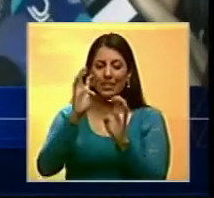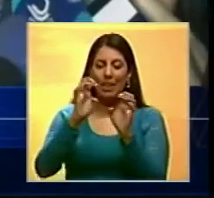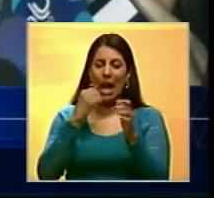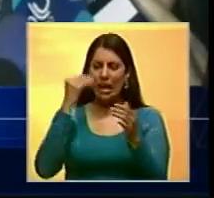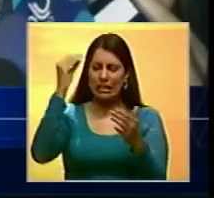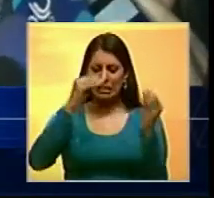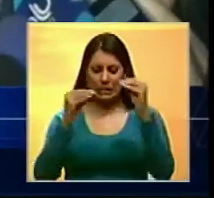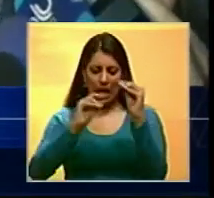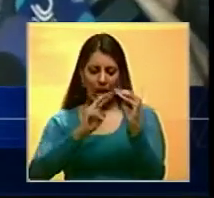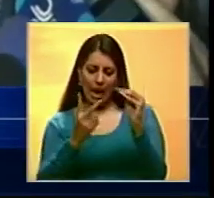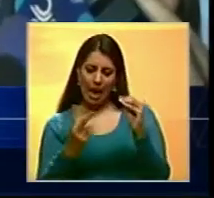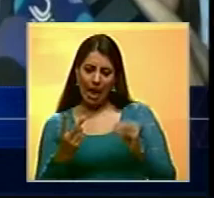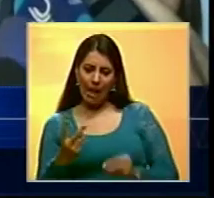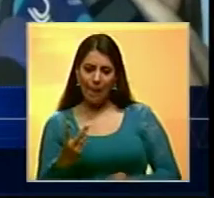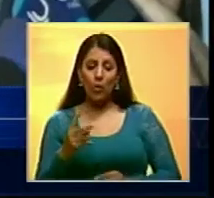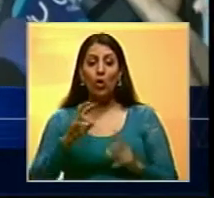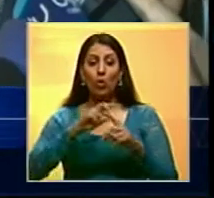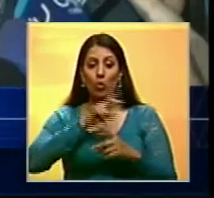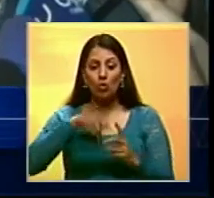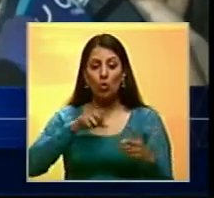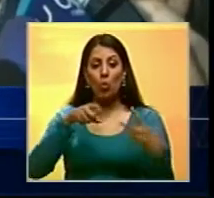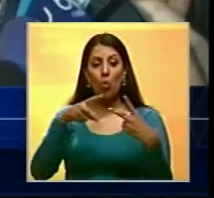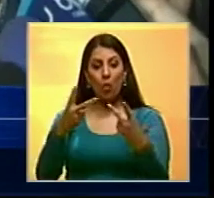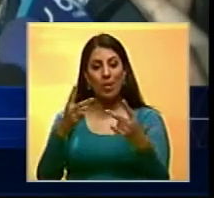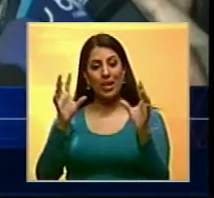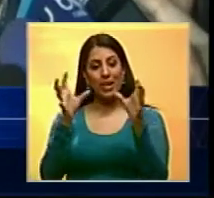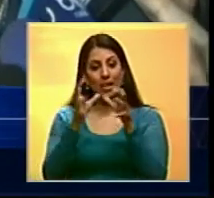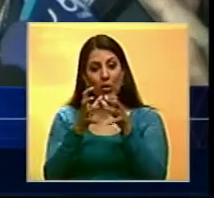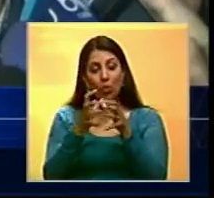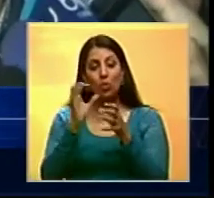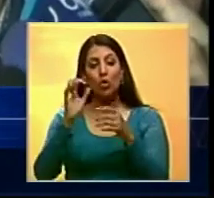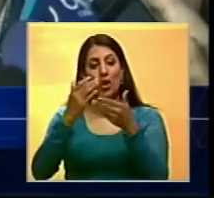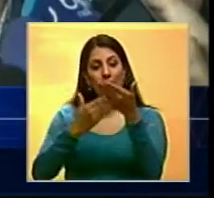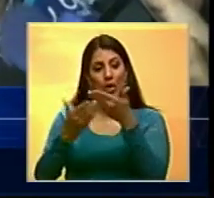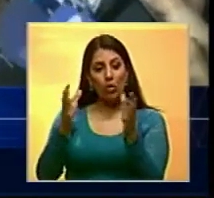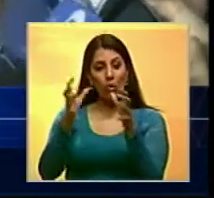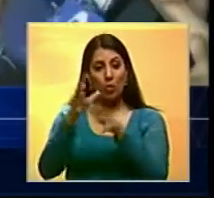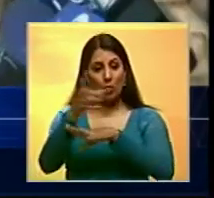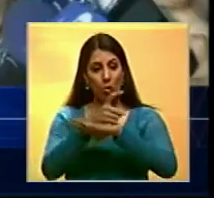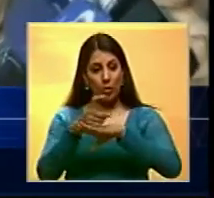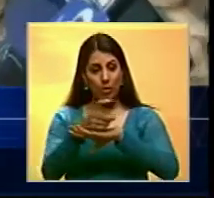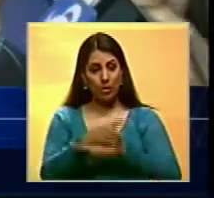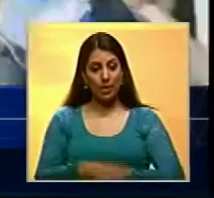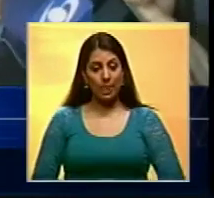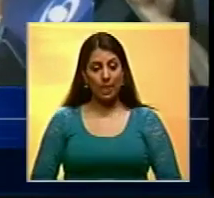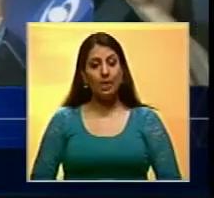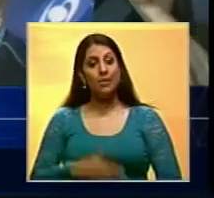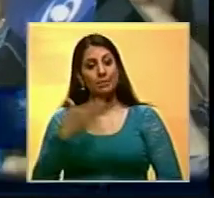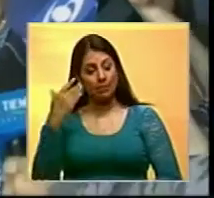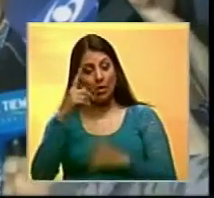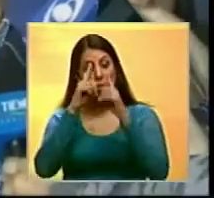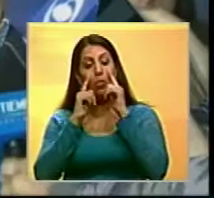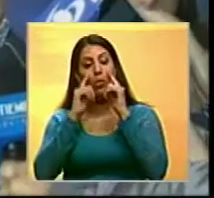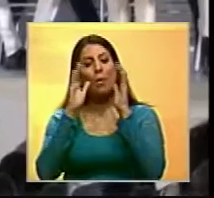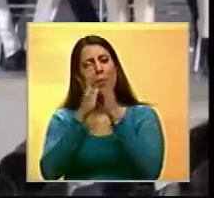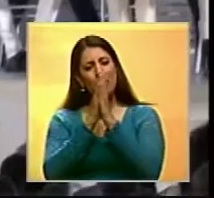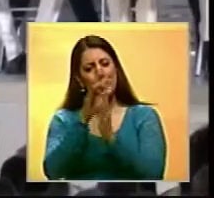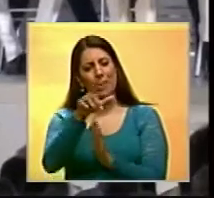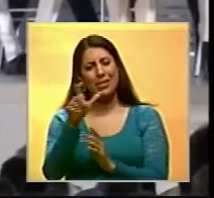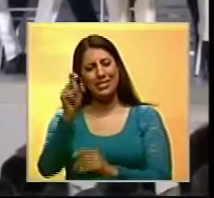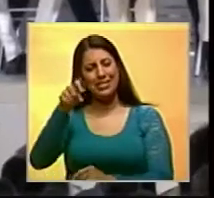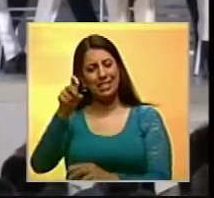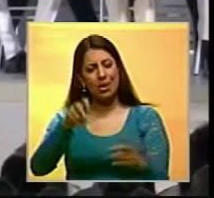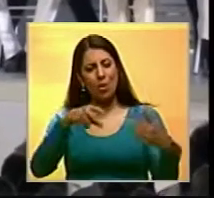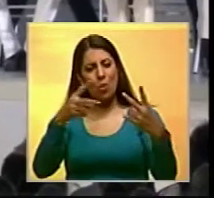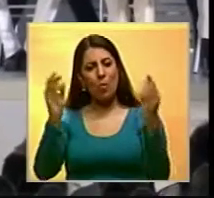solicitud de modificación en nueva reunión con el equipo negociador del gobierno. Uribe resaltó su insistencia en la necesidad